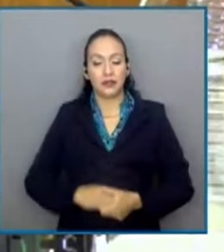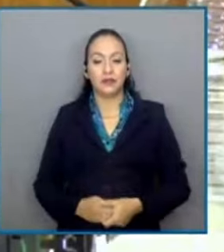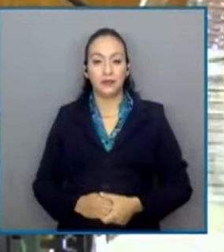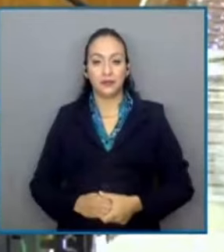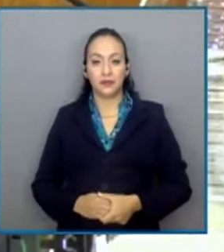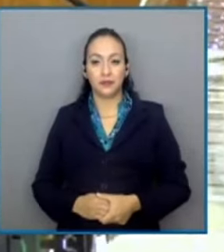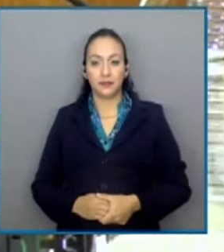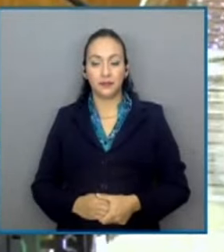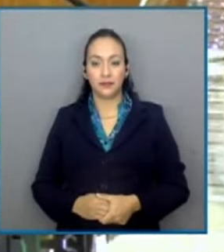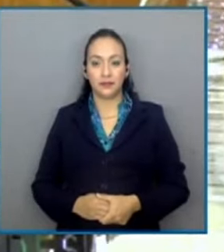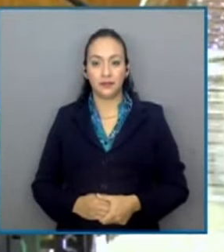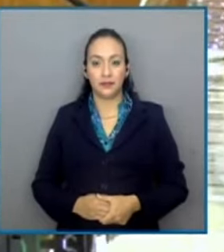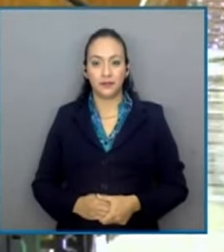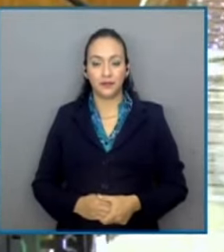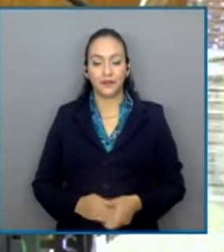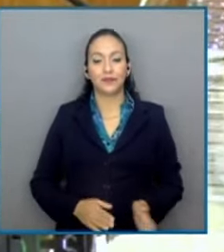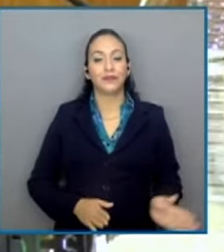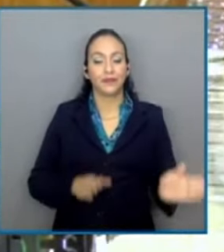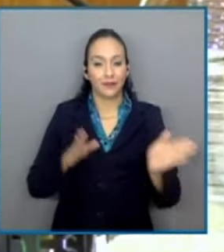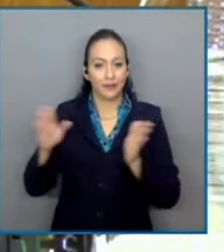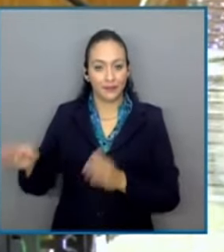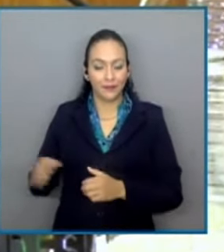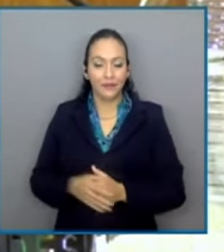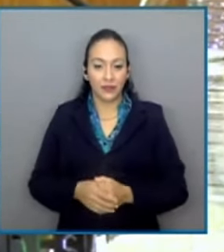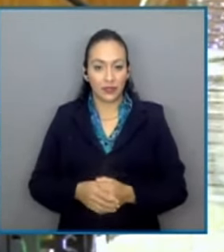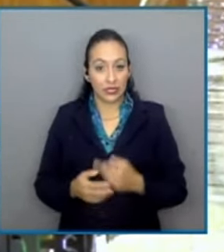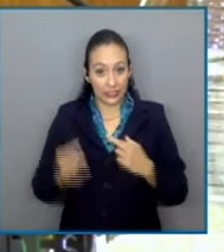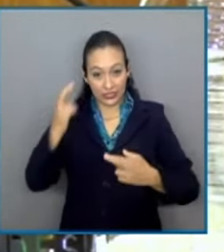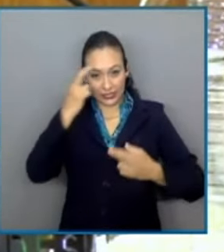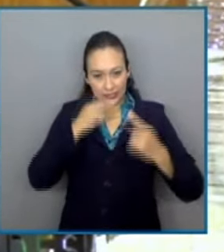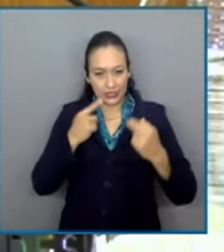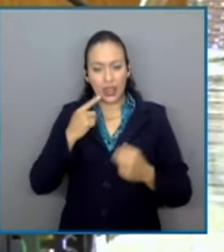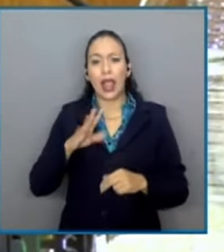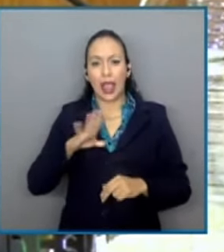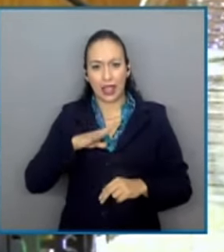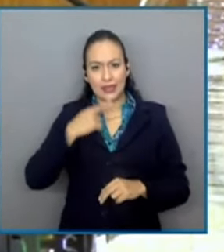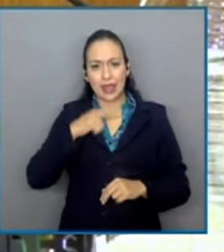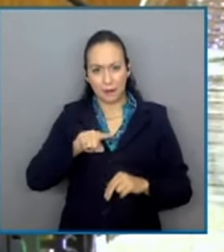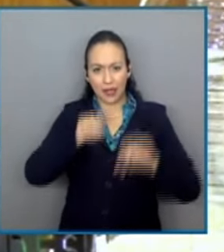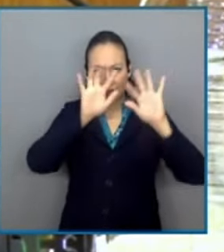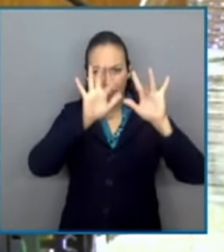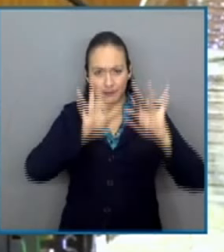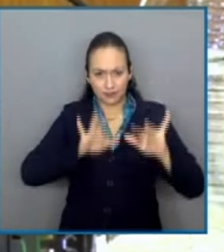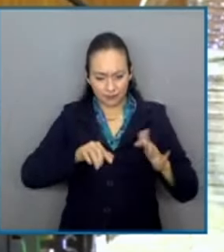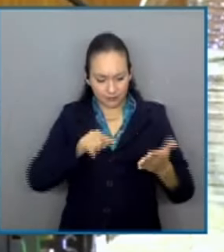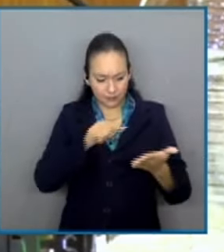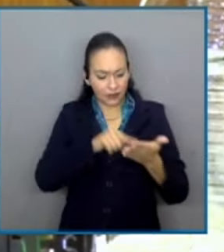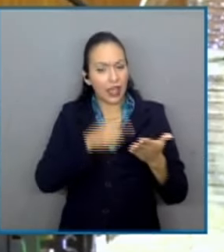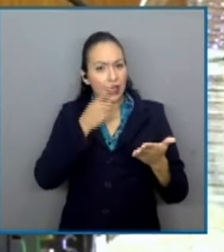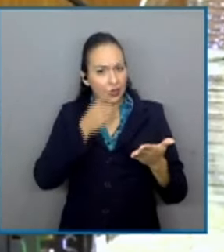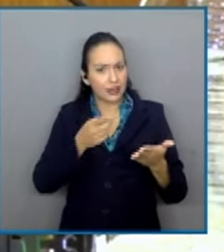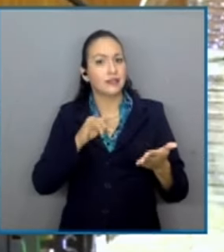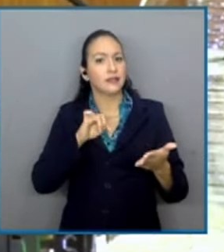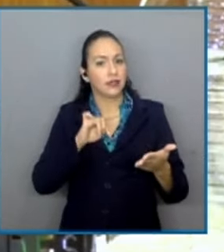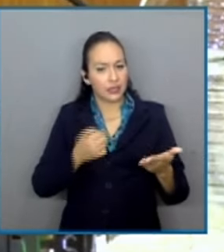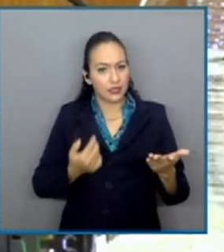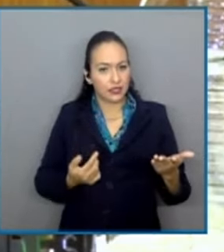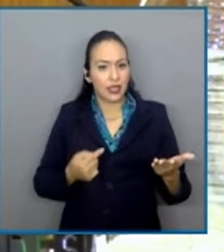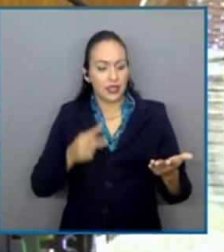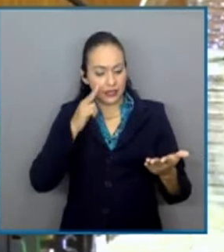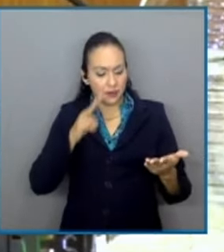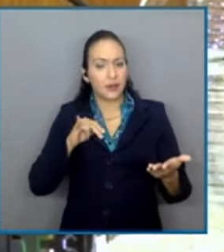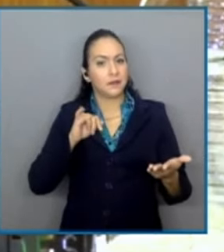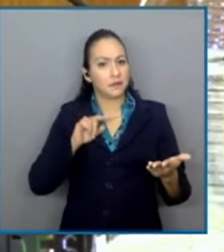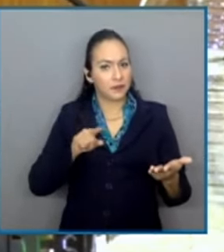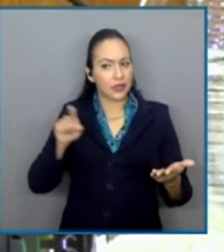Por otro lado, del análisis de su escrito de demanda, la actora hace valer planteamientos en los que hace notar el incumplimiento a las órdenes dadas